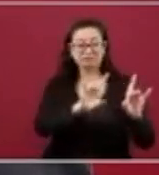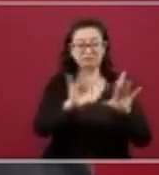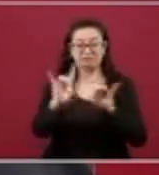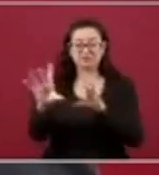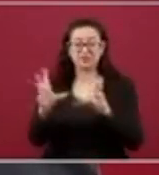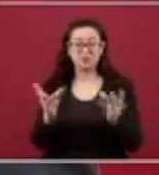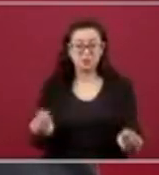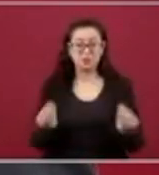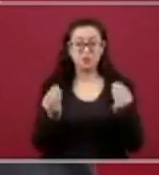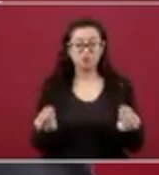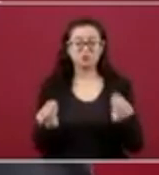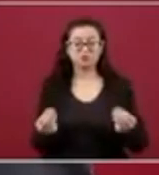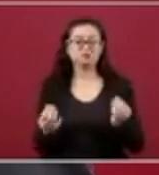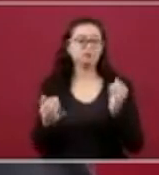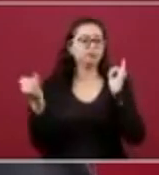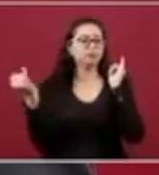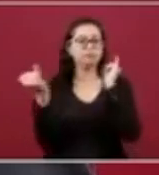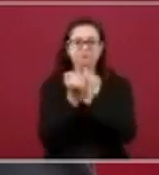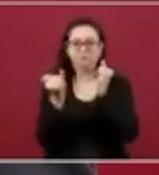Presas,